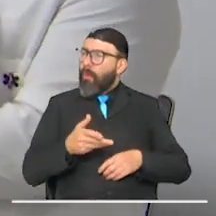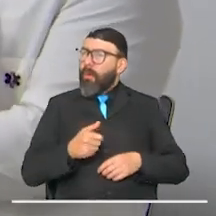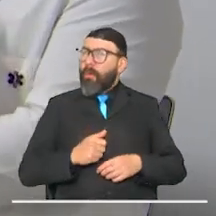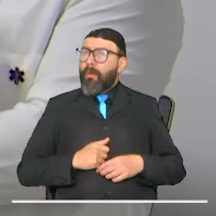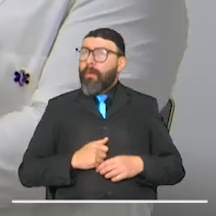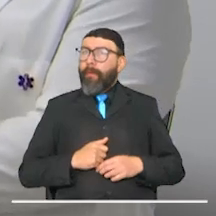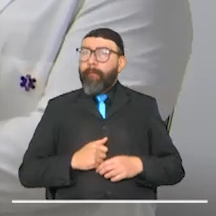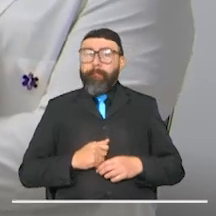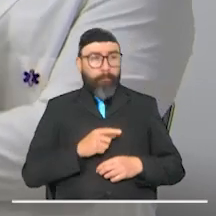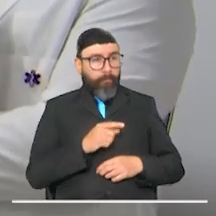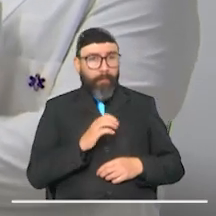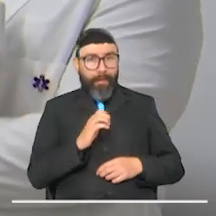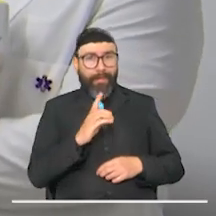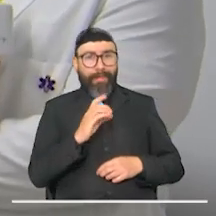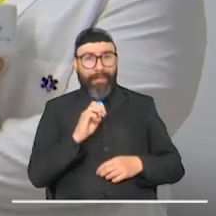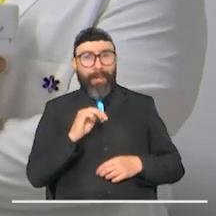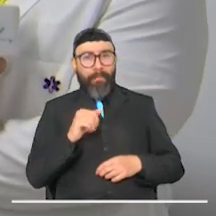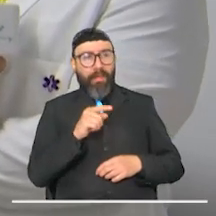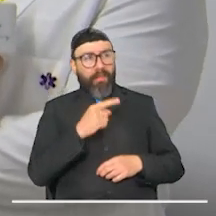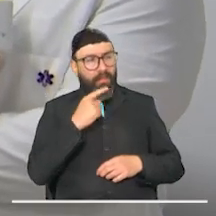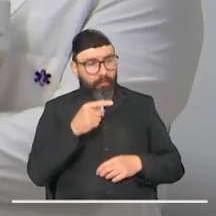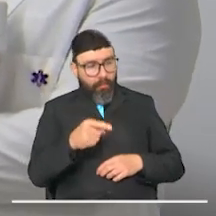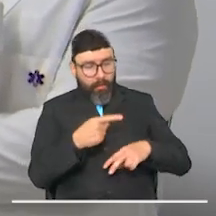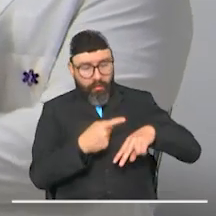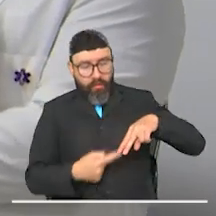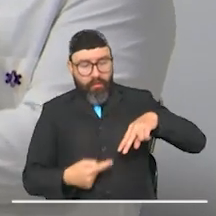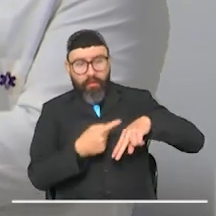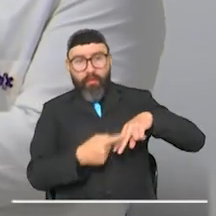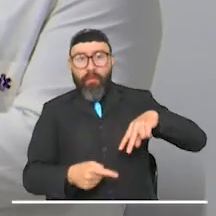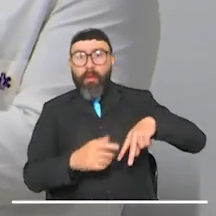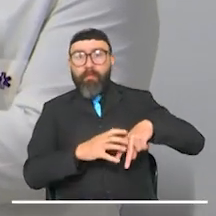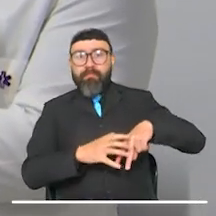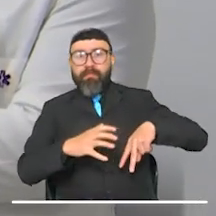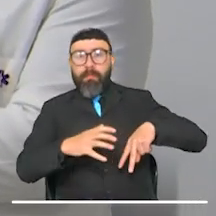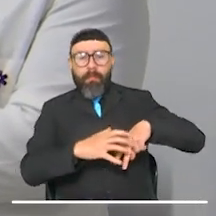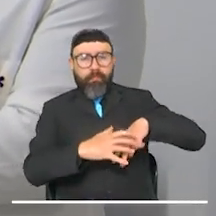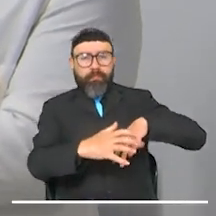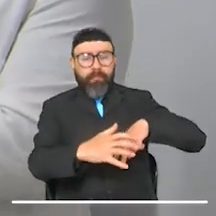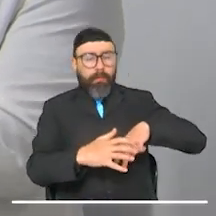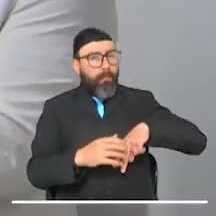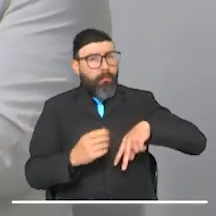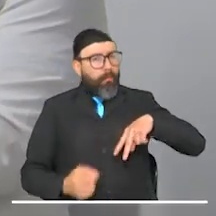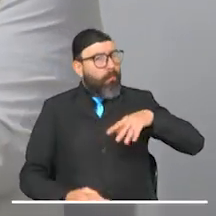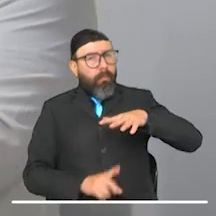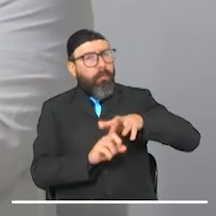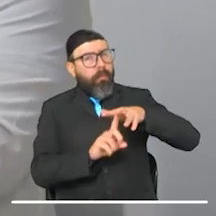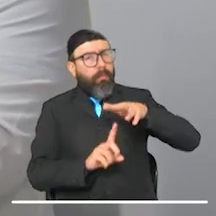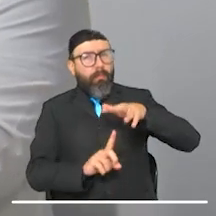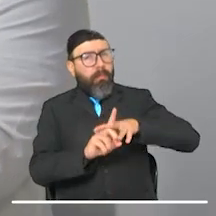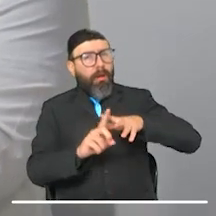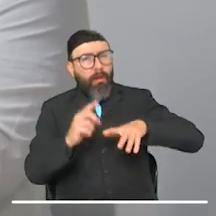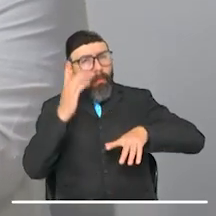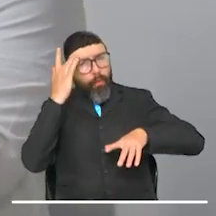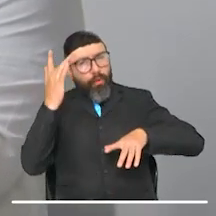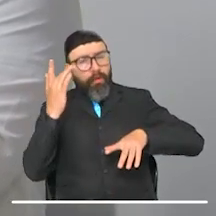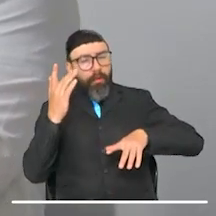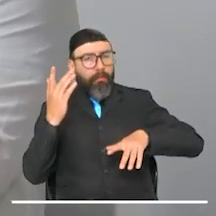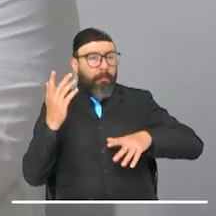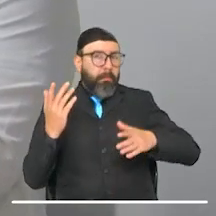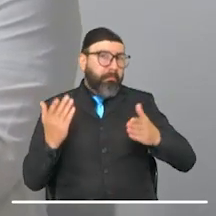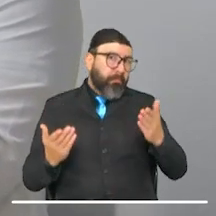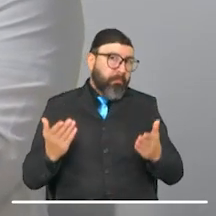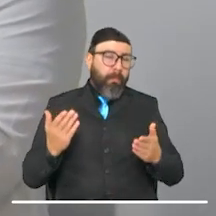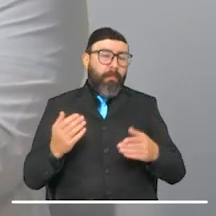nos refiere es la hinchazón de las piernas bien puede tener varios orígenes puede tener varios orígenes puede tener un origen